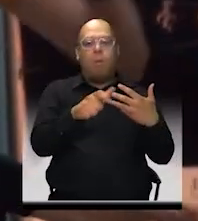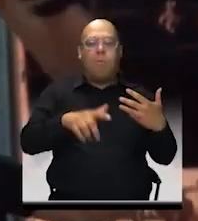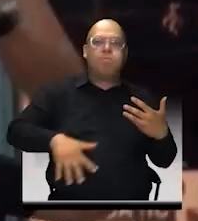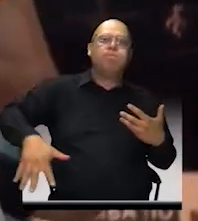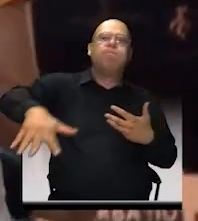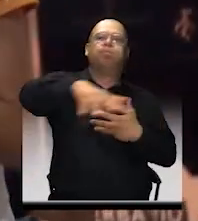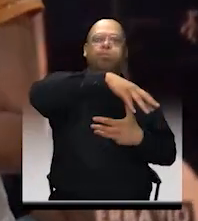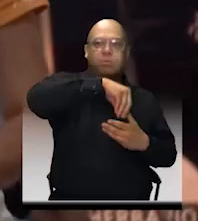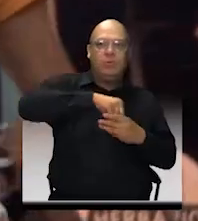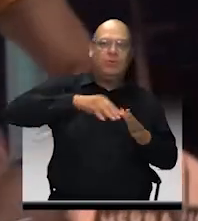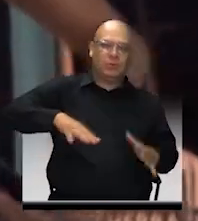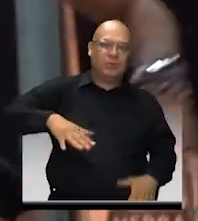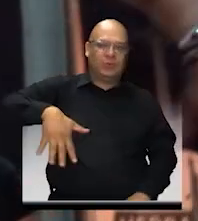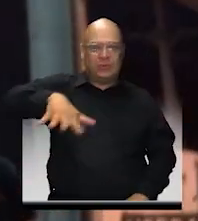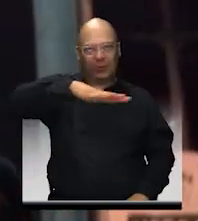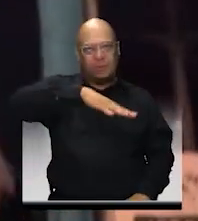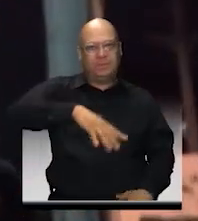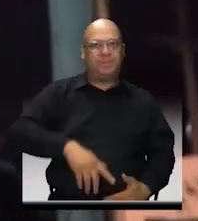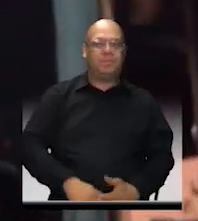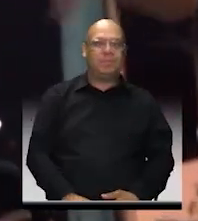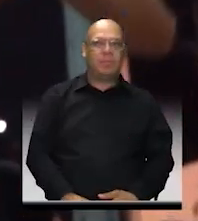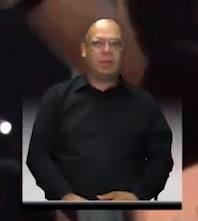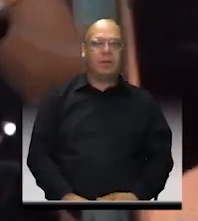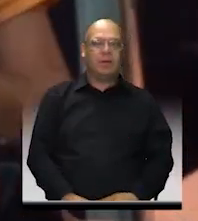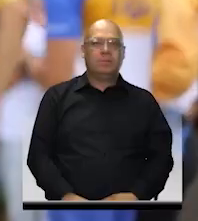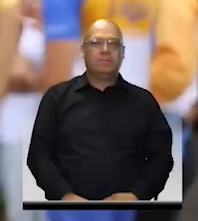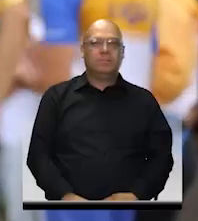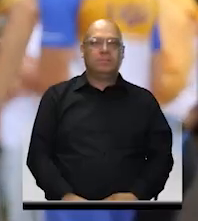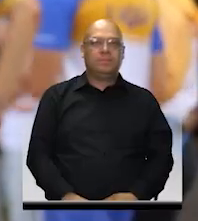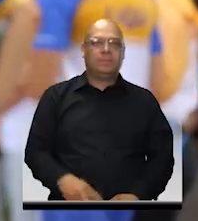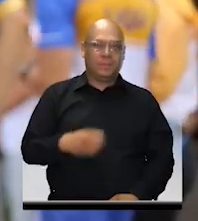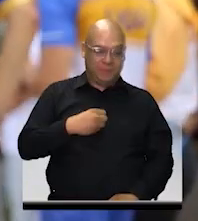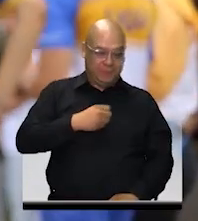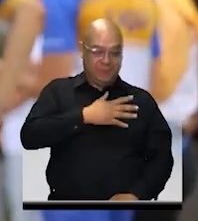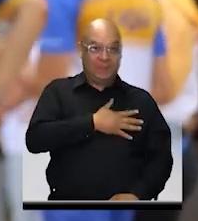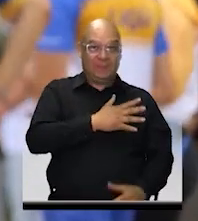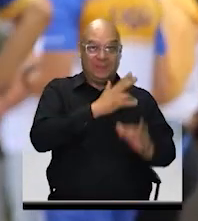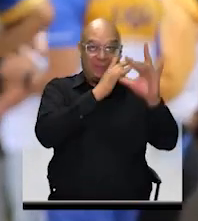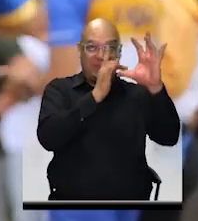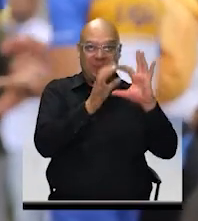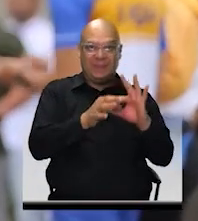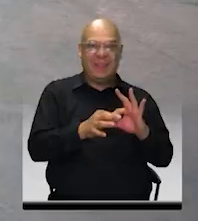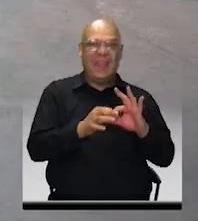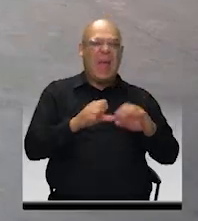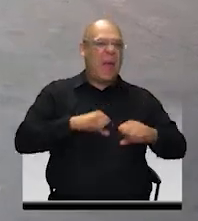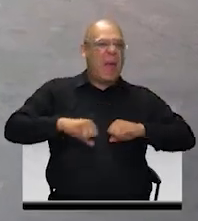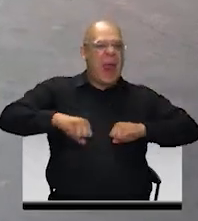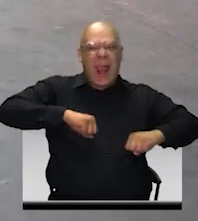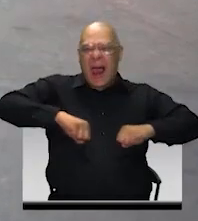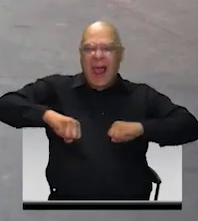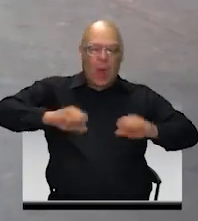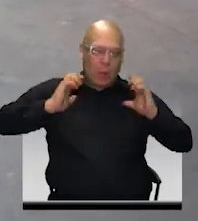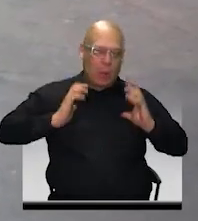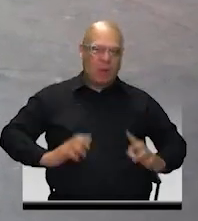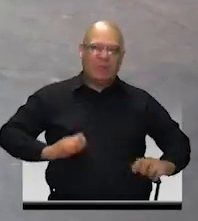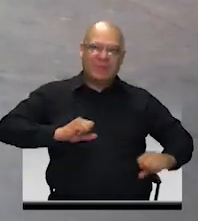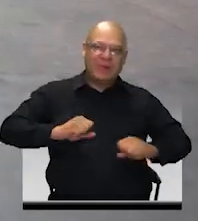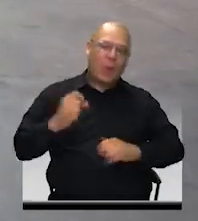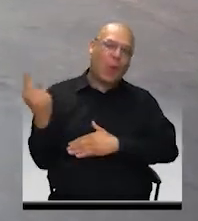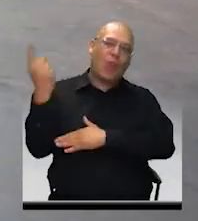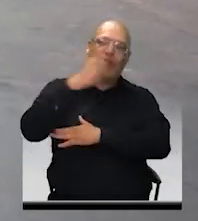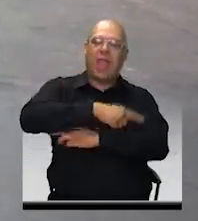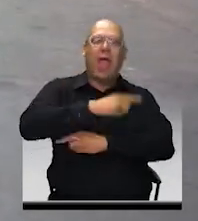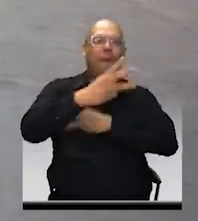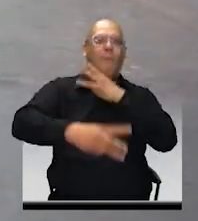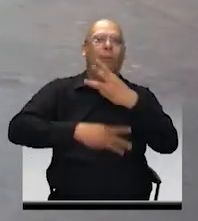sectores de la ciudad. En la Ciudad de las Oportunidades nos unimos al Día Mundial de la Actividad Física. Llevamos a cabo diferentes actividades